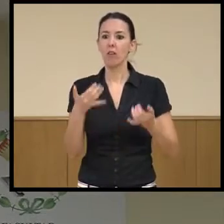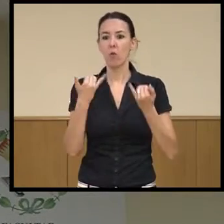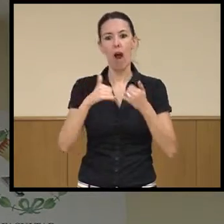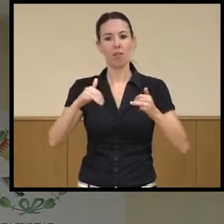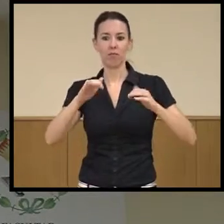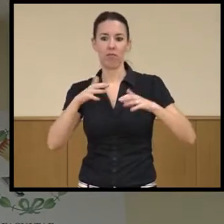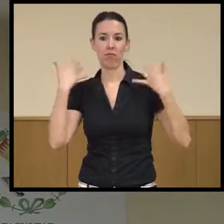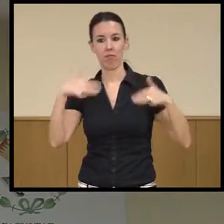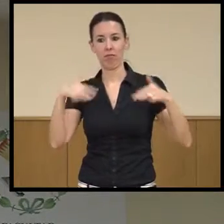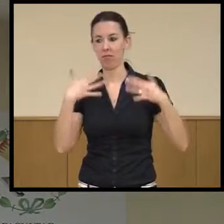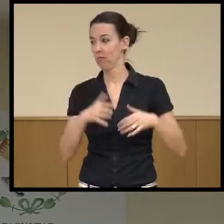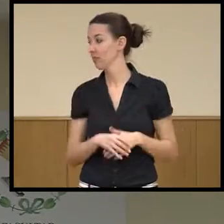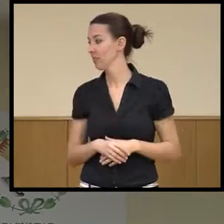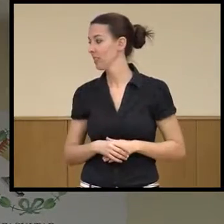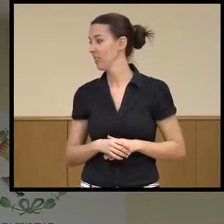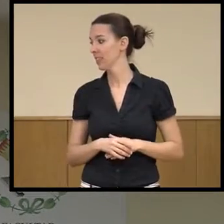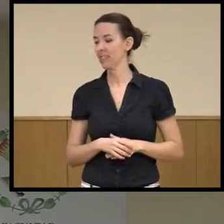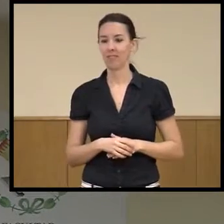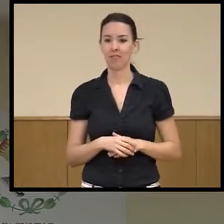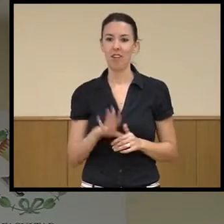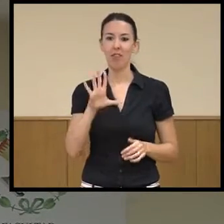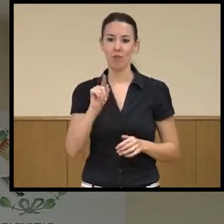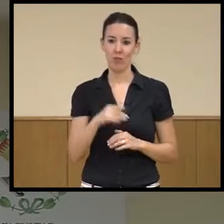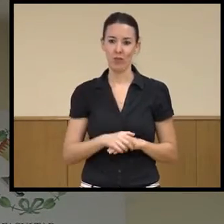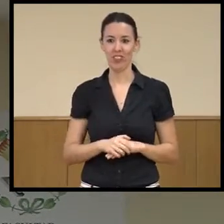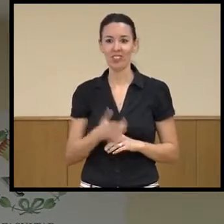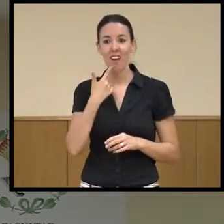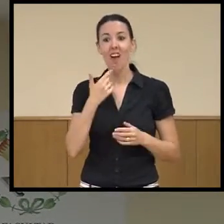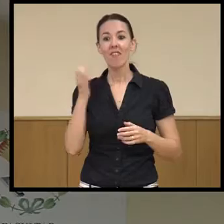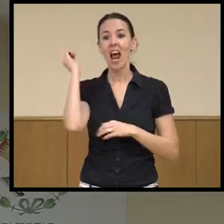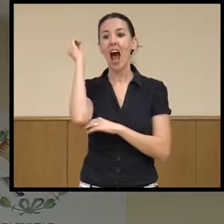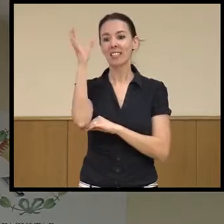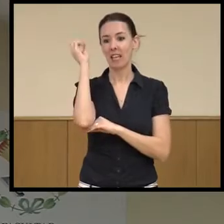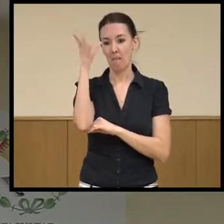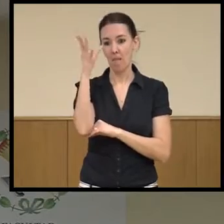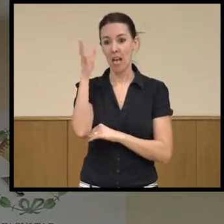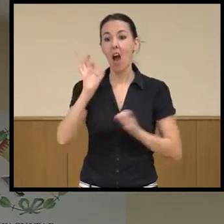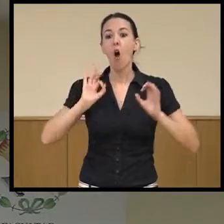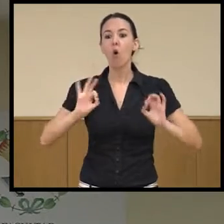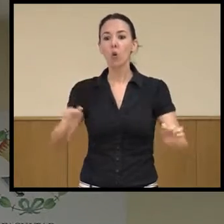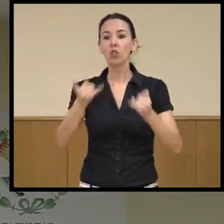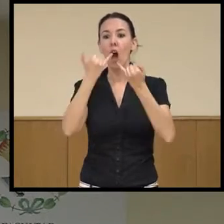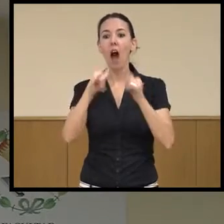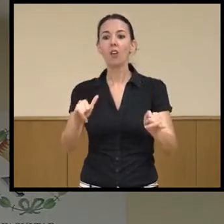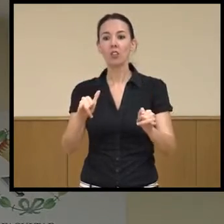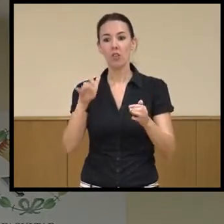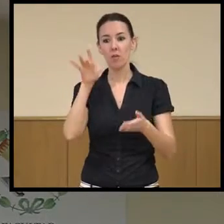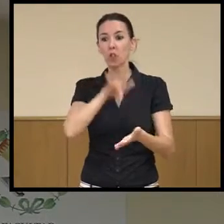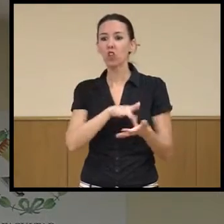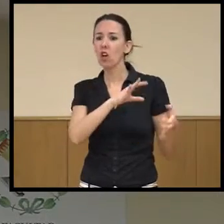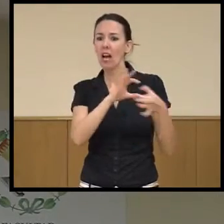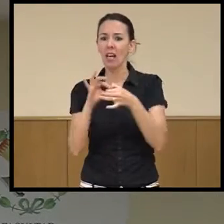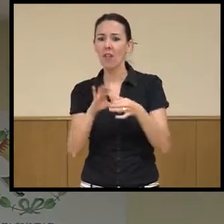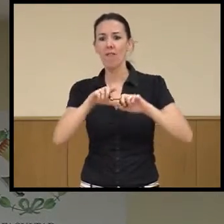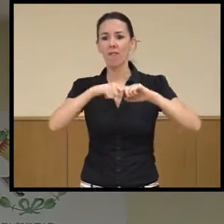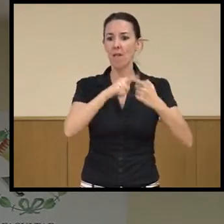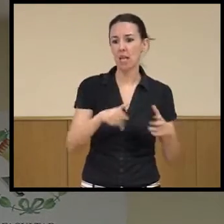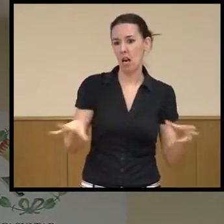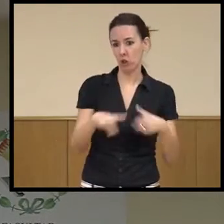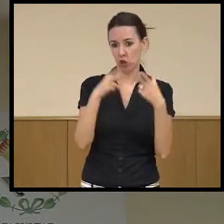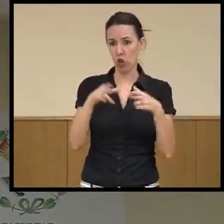regocijo de la asamblea. Ocurre particularmente en acontecimientos que entrelazan lo estrictamente familiar con lo